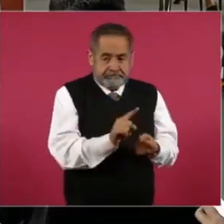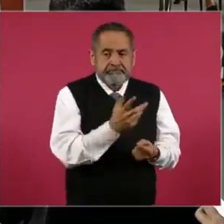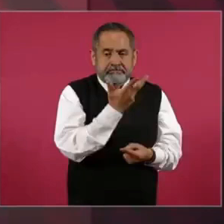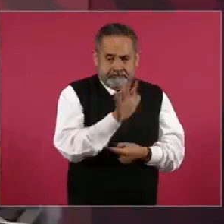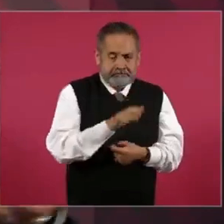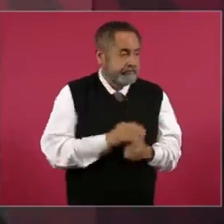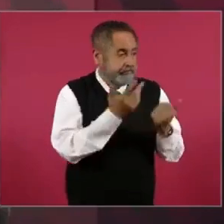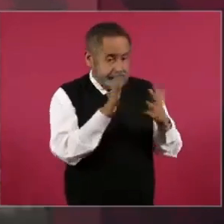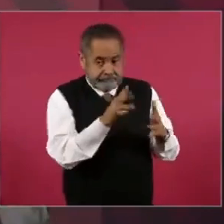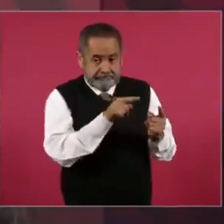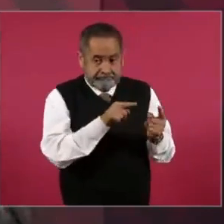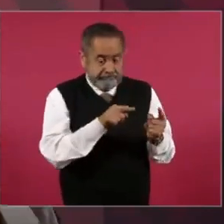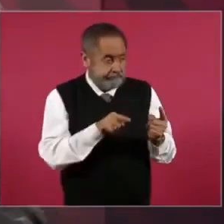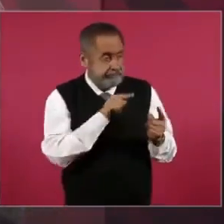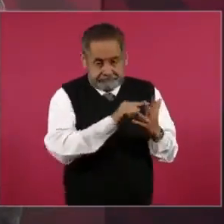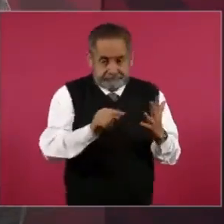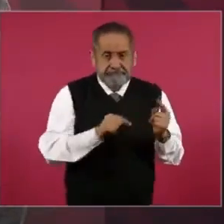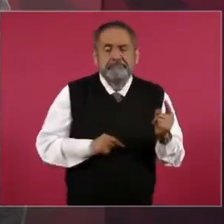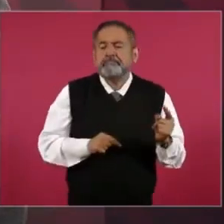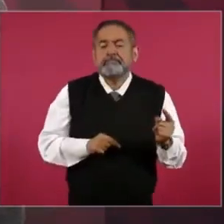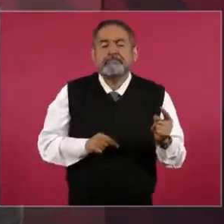Y de ahí,